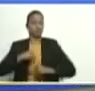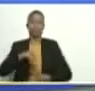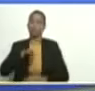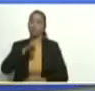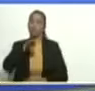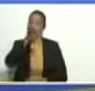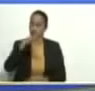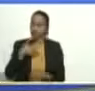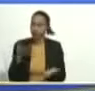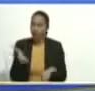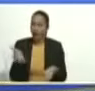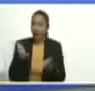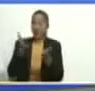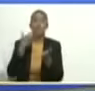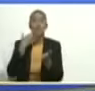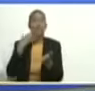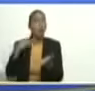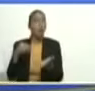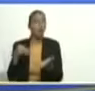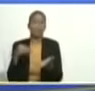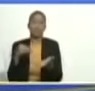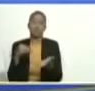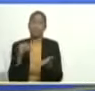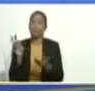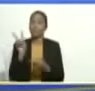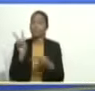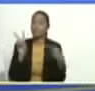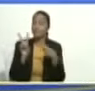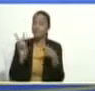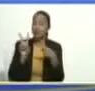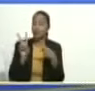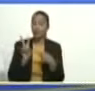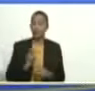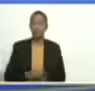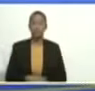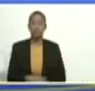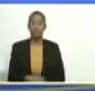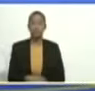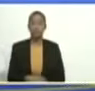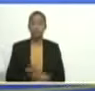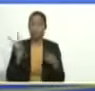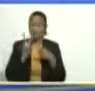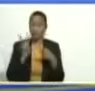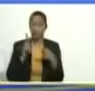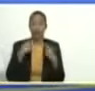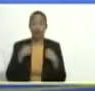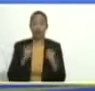juventud para que esta Venezuela la tomen ustedes